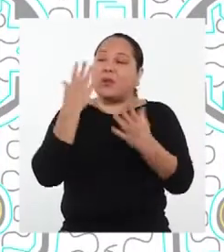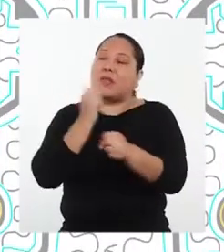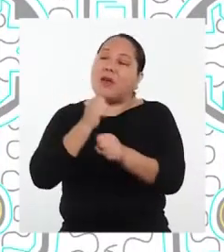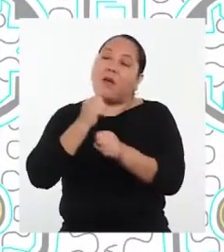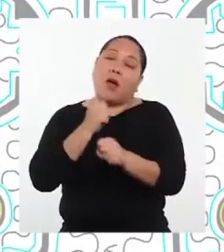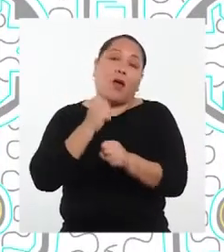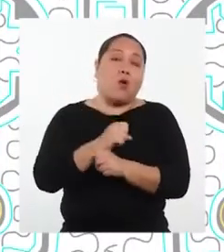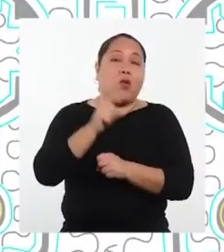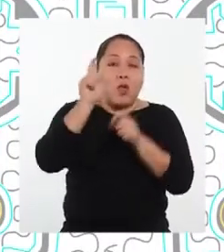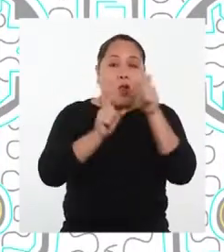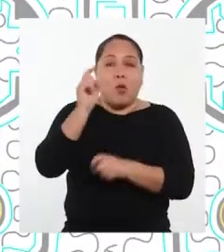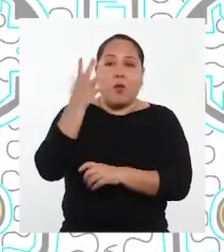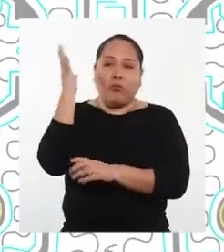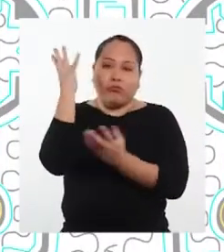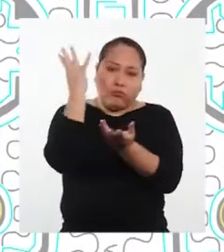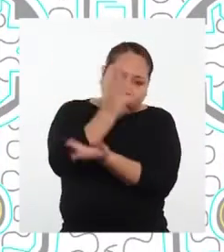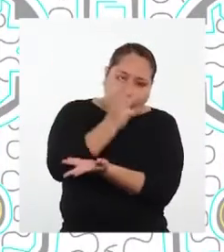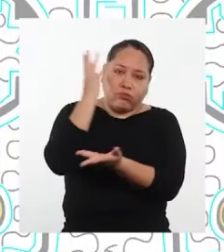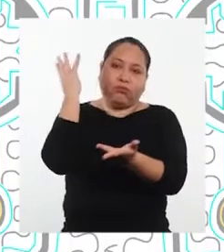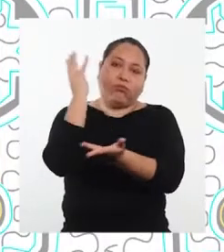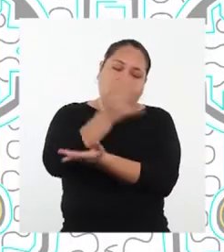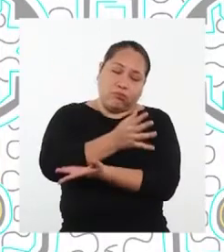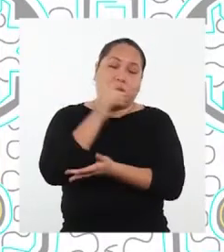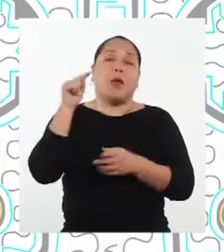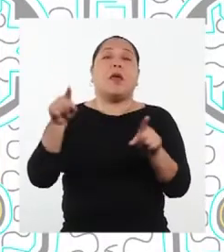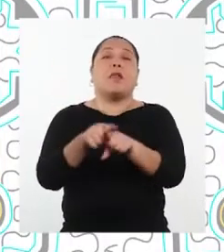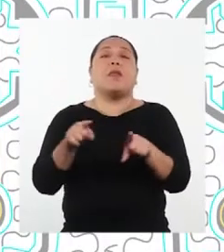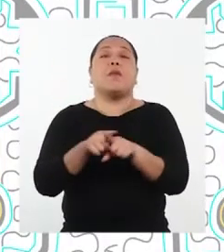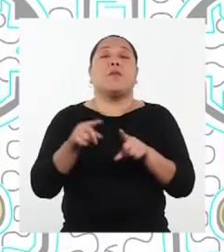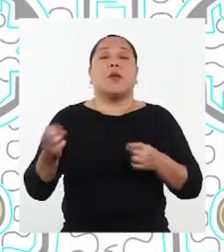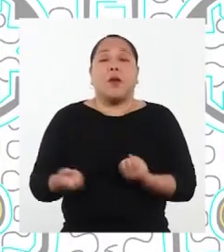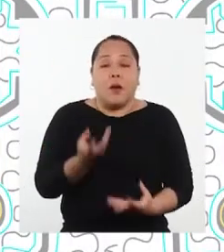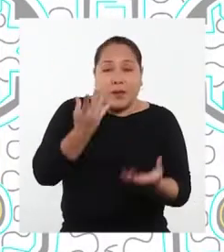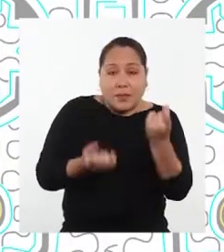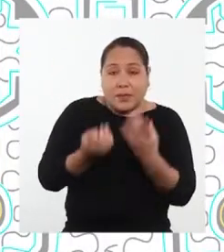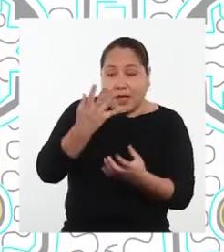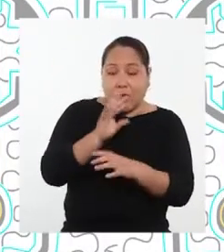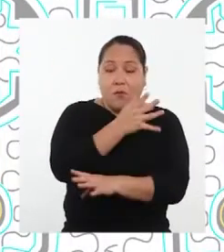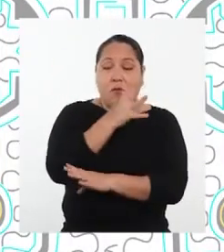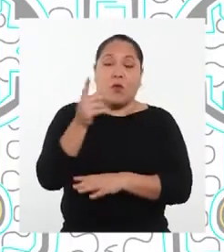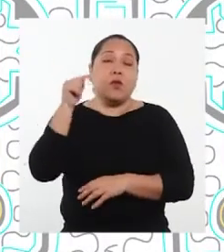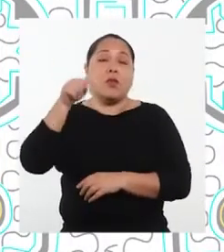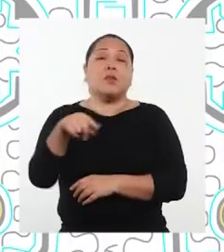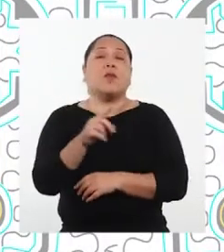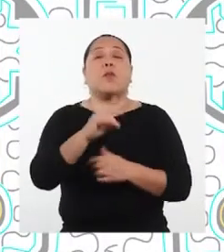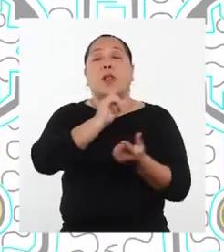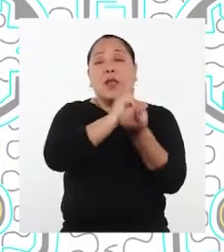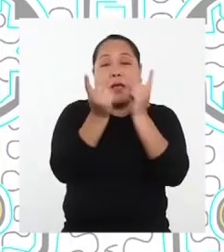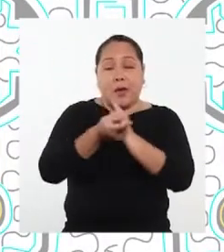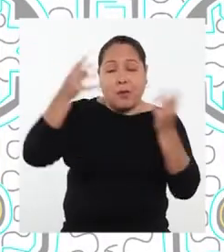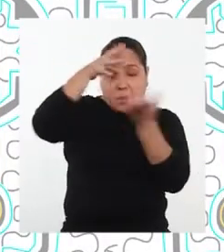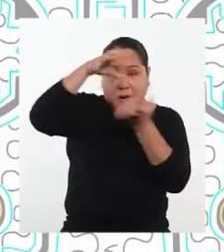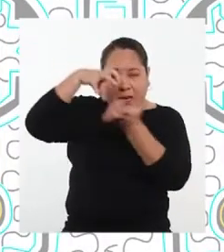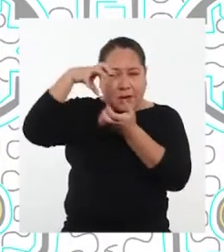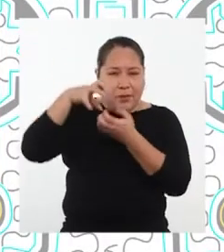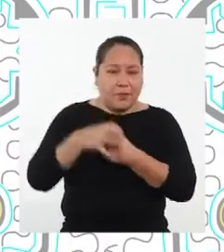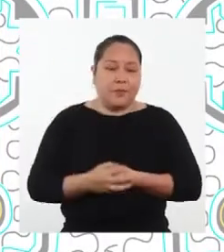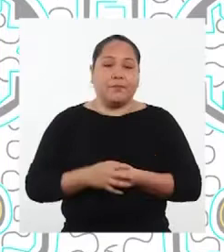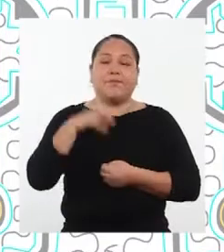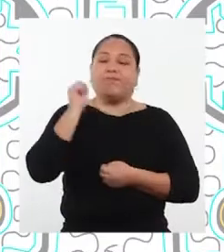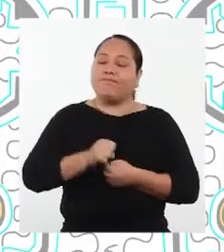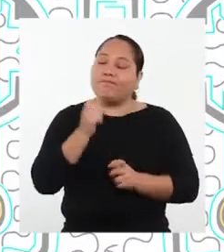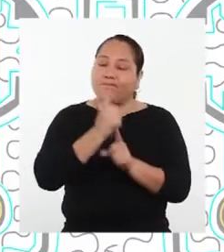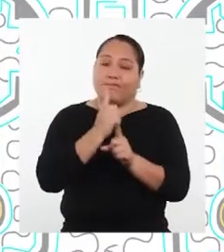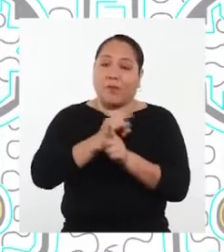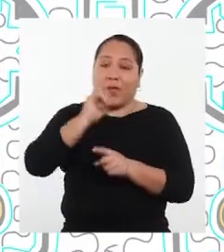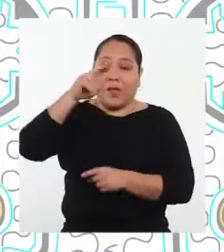que realiza el hombre, como la tala indiscriminada de árboles y también debido a los incendios forestales causados por el cambio climático. Así